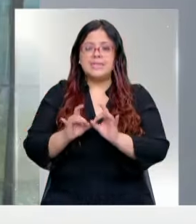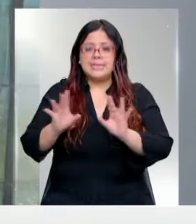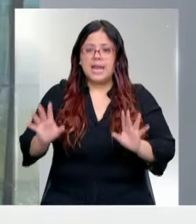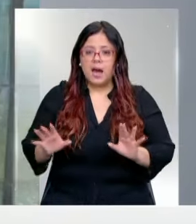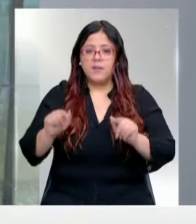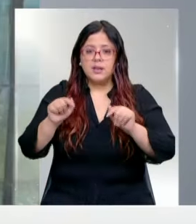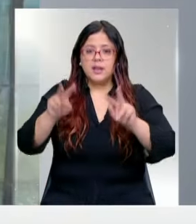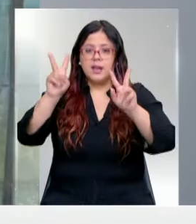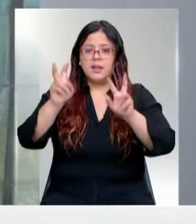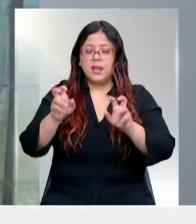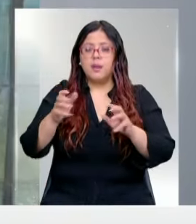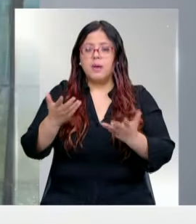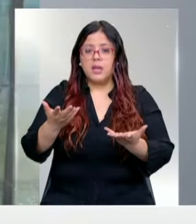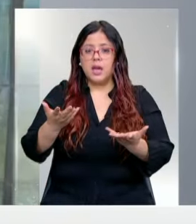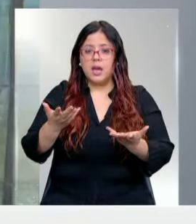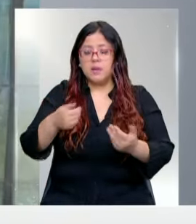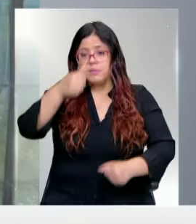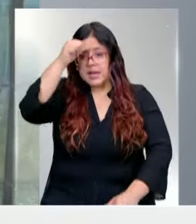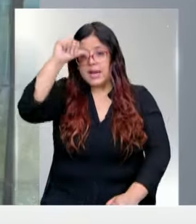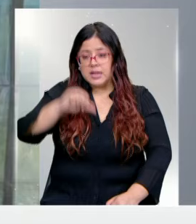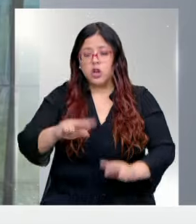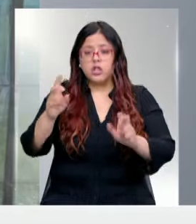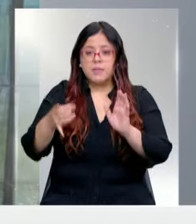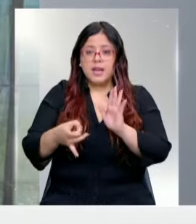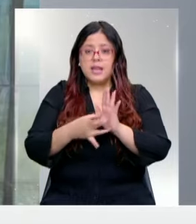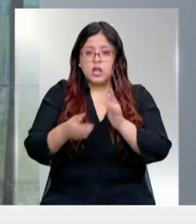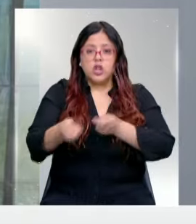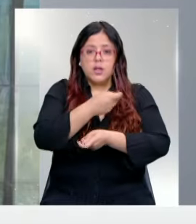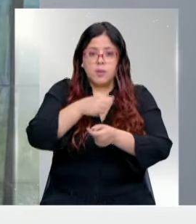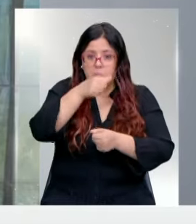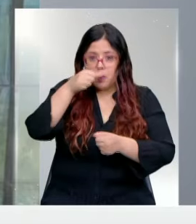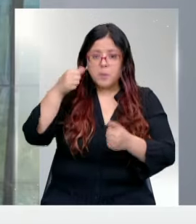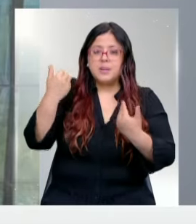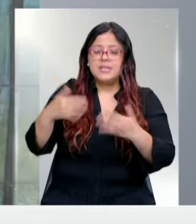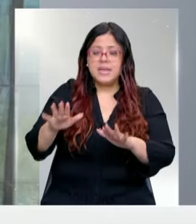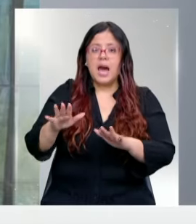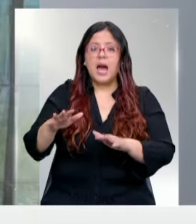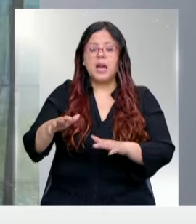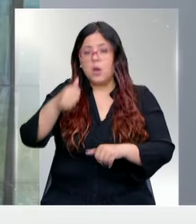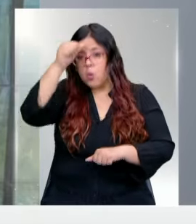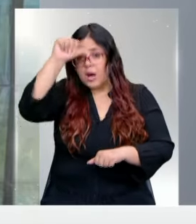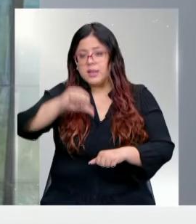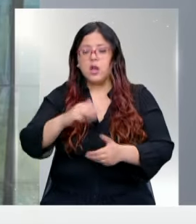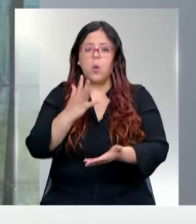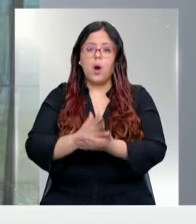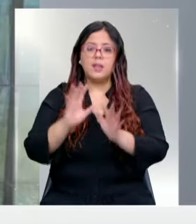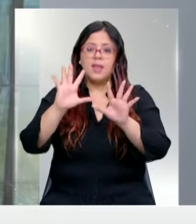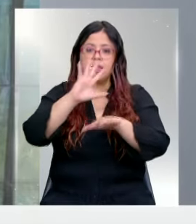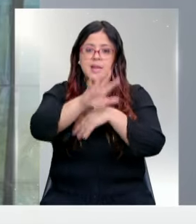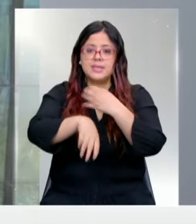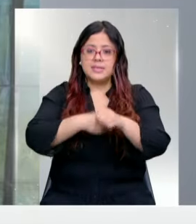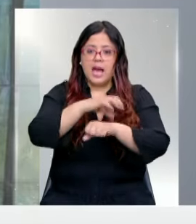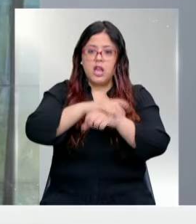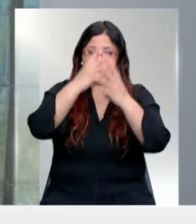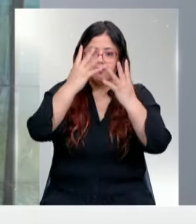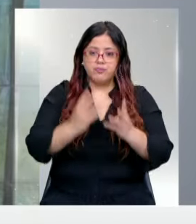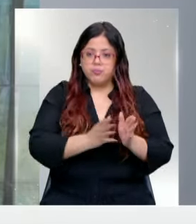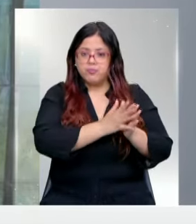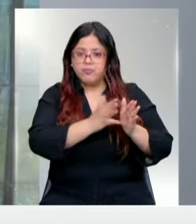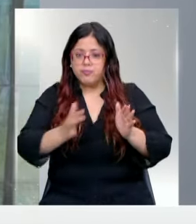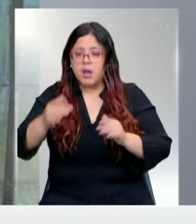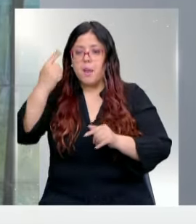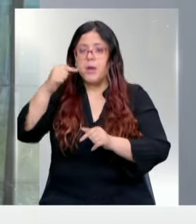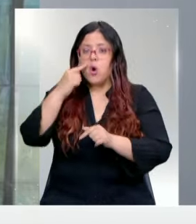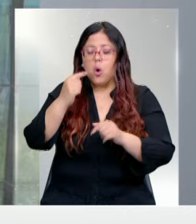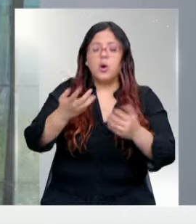código sanciona y califica como tal. El delito de tráfico de drogas ya tiene una pena relevante que puede llegar hasta los 10 años, sin perjuicio de lo cual, tratándose